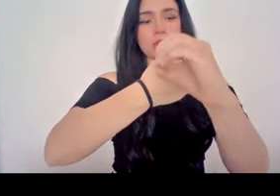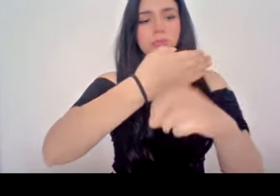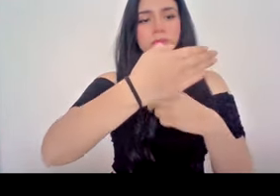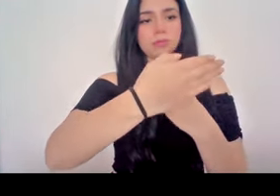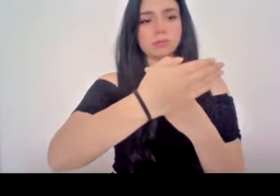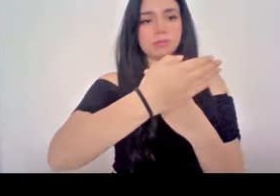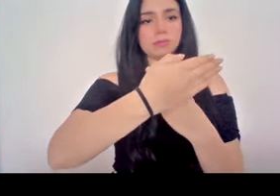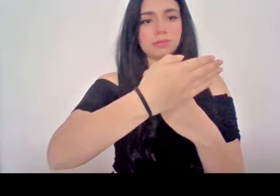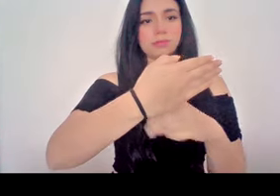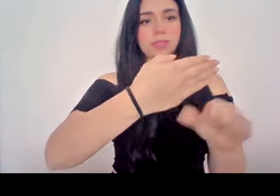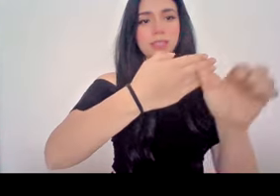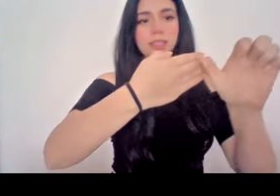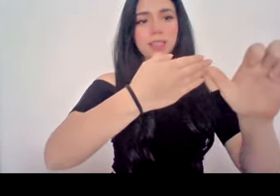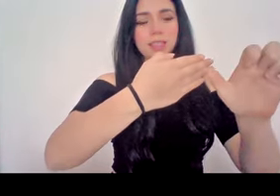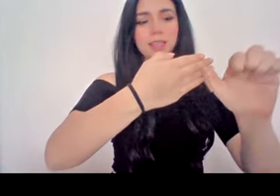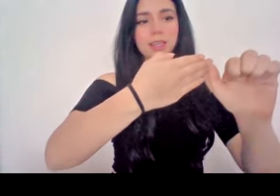Hijo.